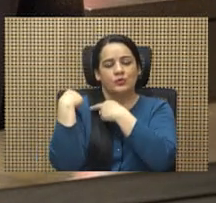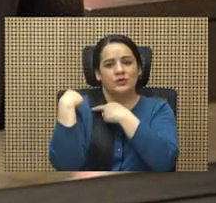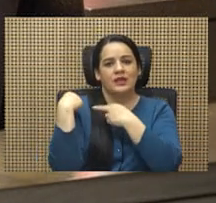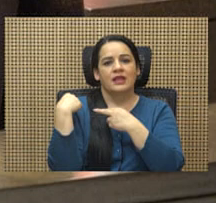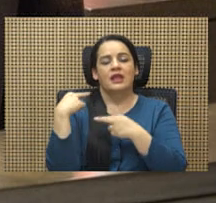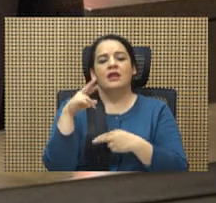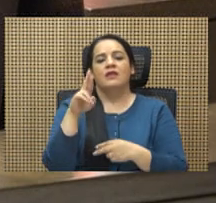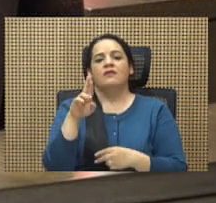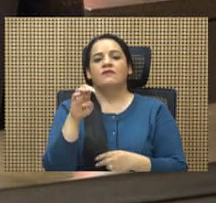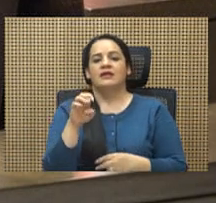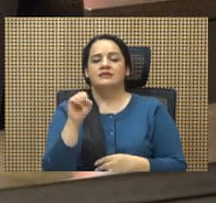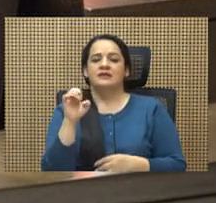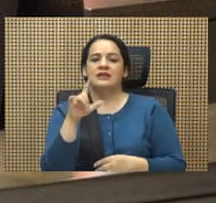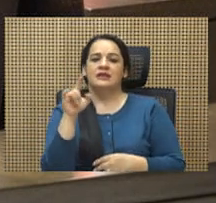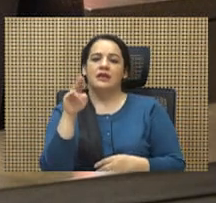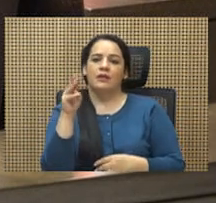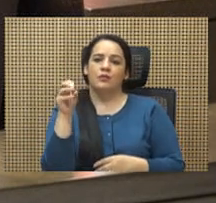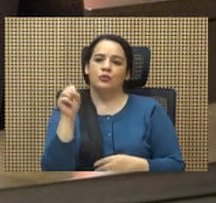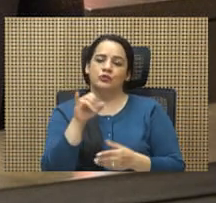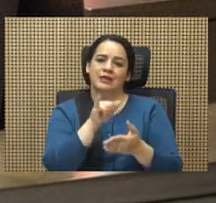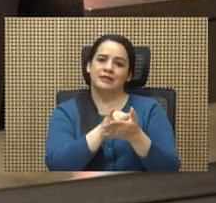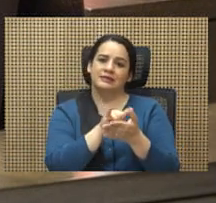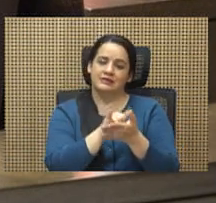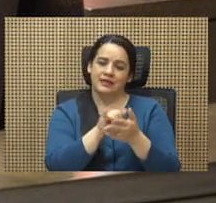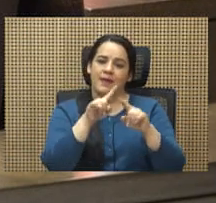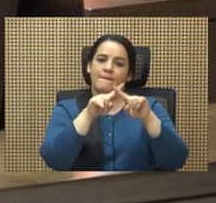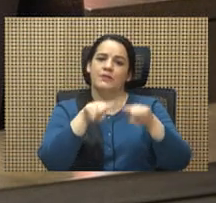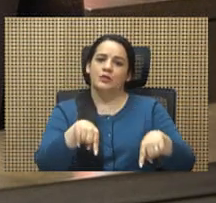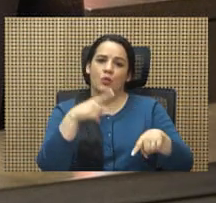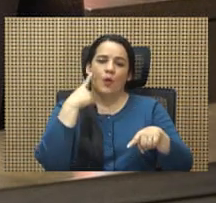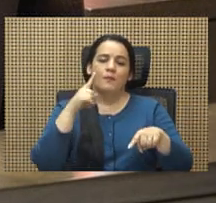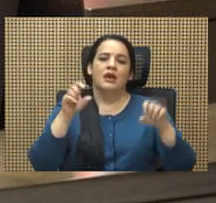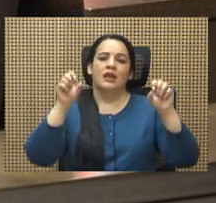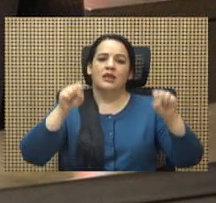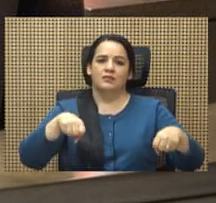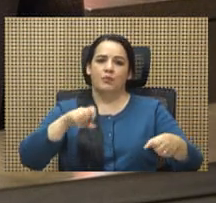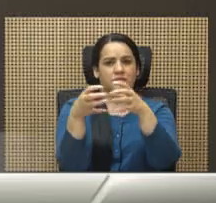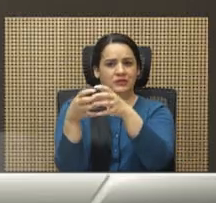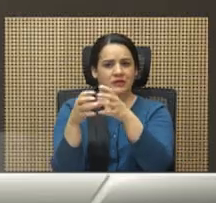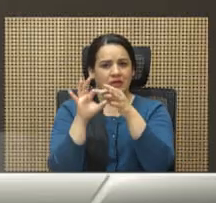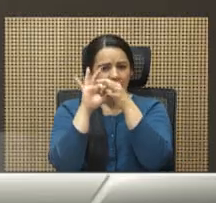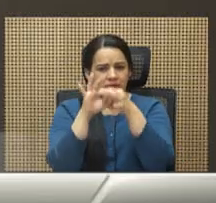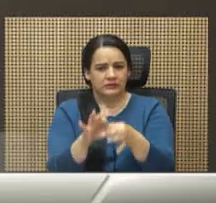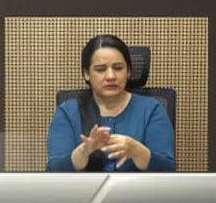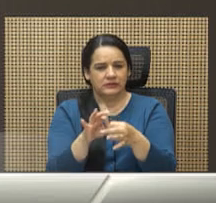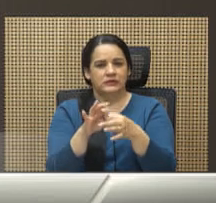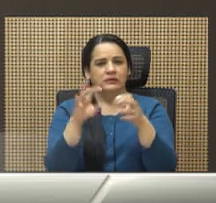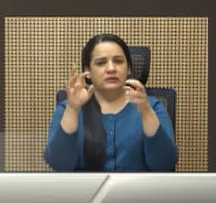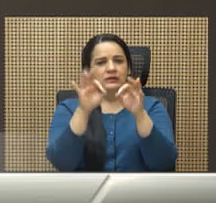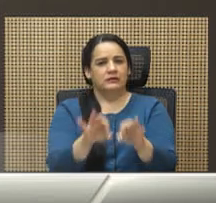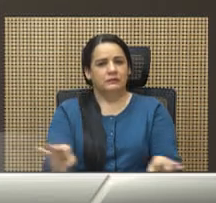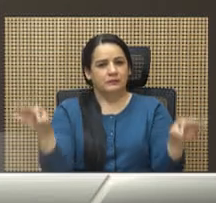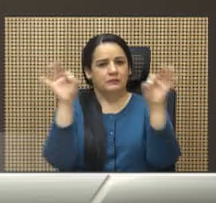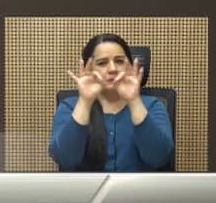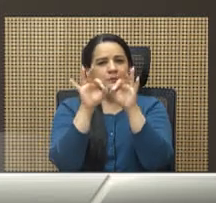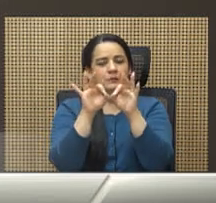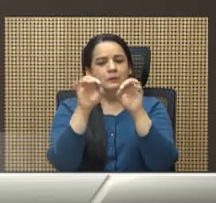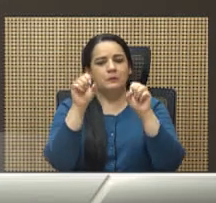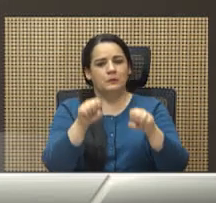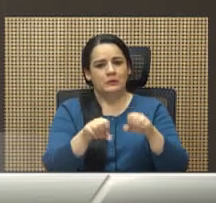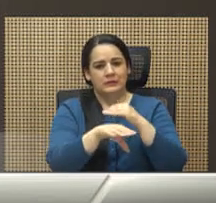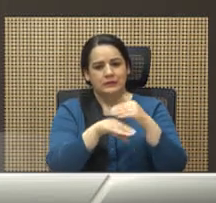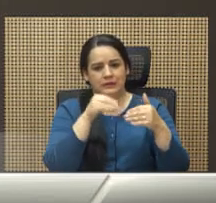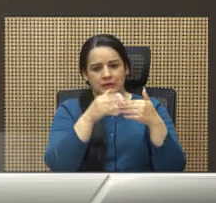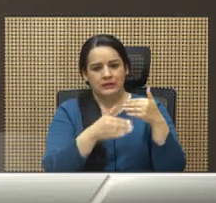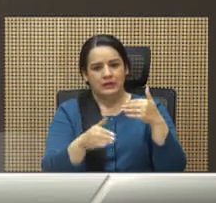resellemos ese veto a los efectos de que se convierta en ley de la República. Katy Rivera, de Liberación Nacional, aseguró que la aplicación de la